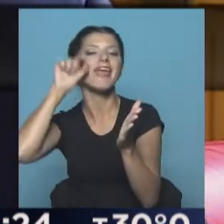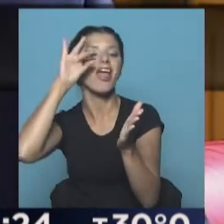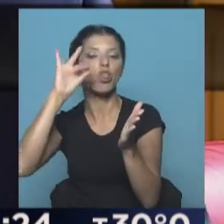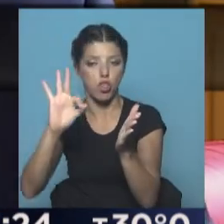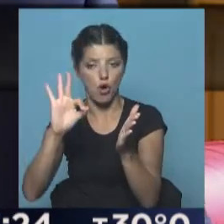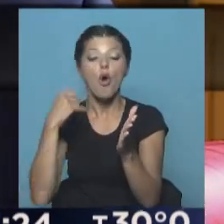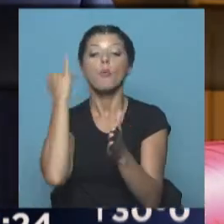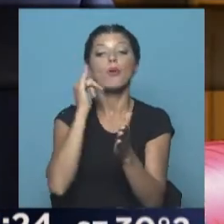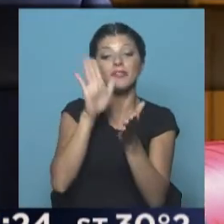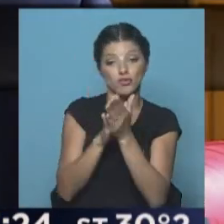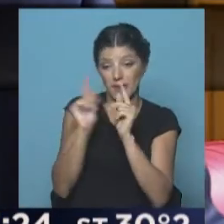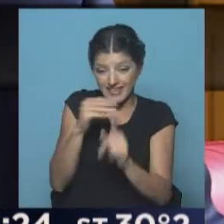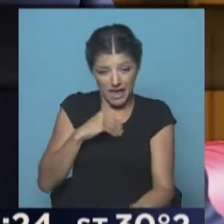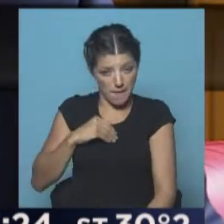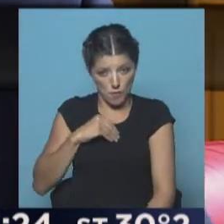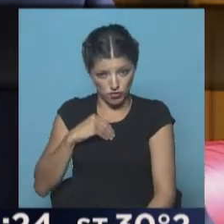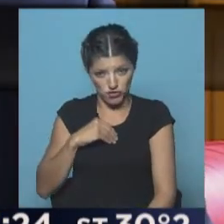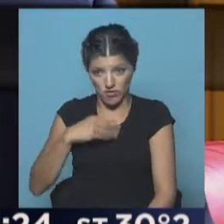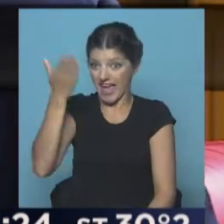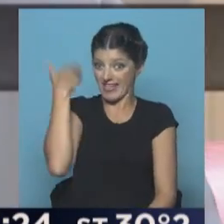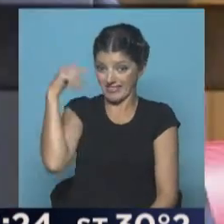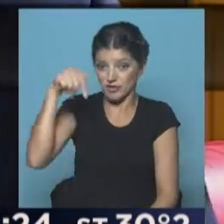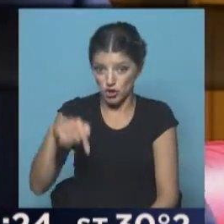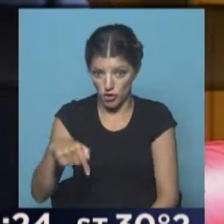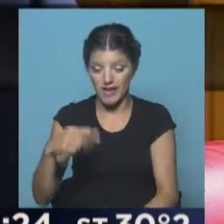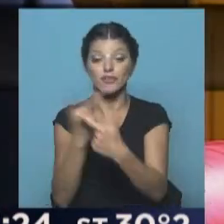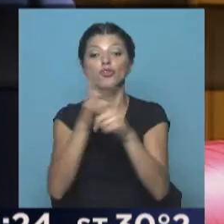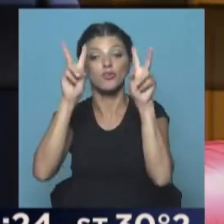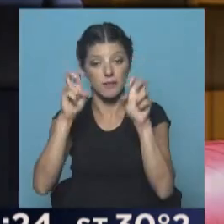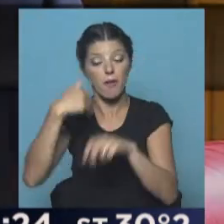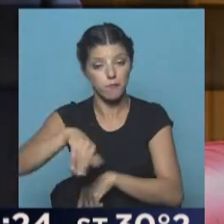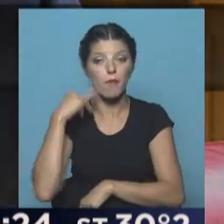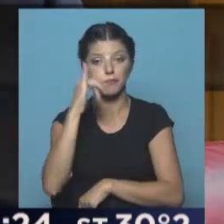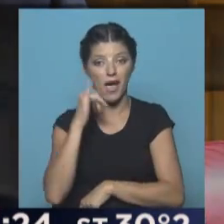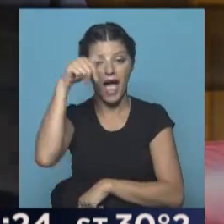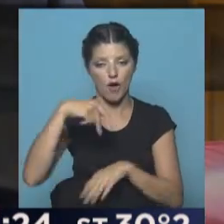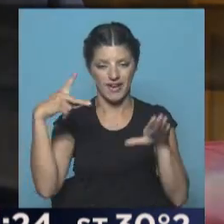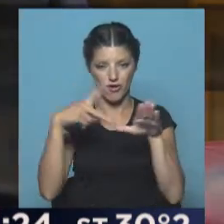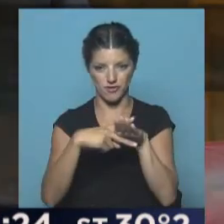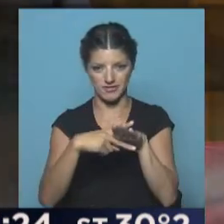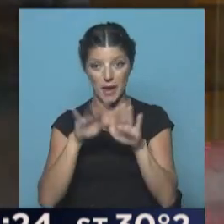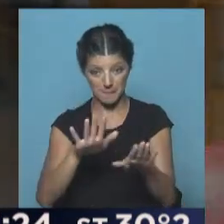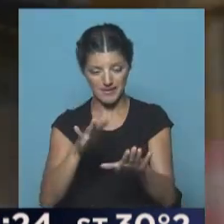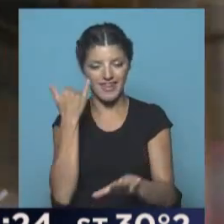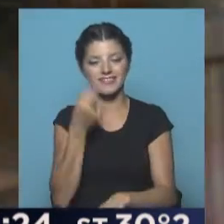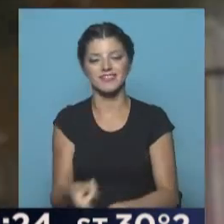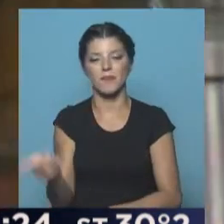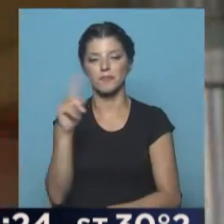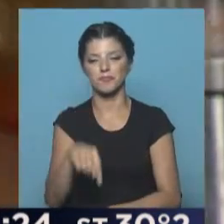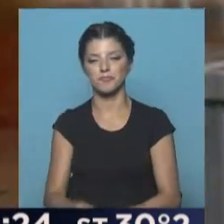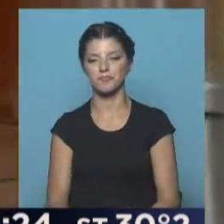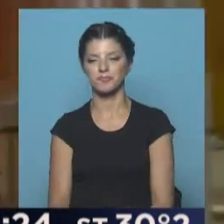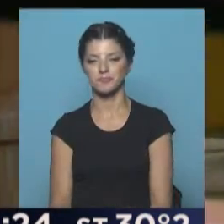y actuales de esa emoción colectiva. Se lo contamos en instantes. Luego de la pausa, no se vayan, ya volvemos.